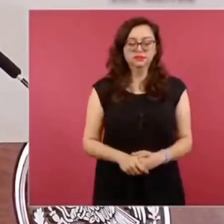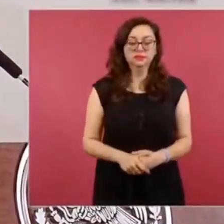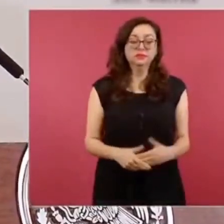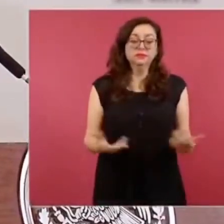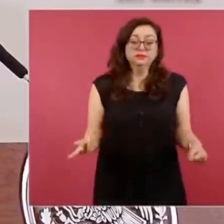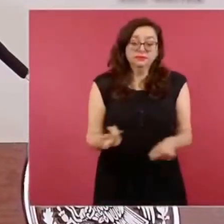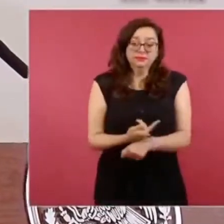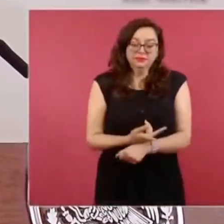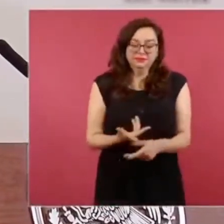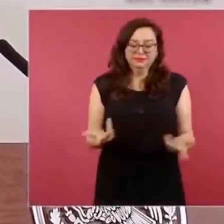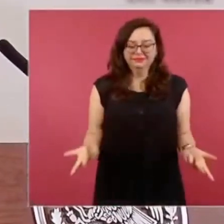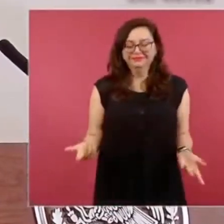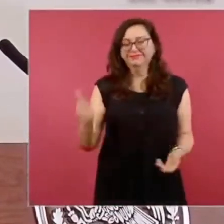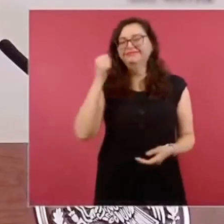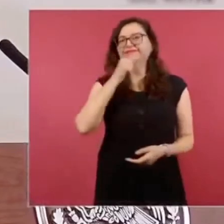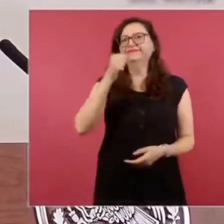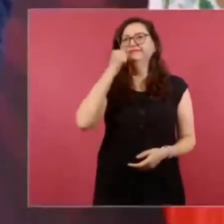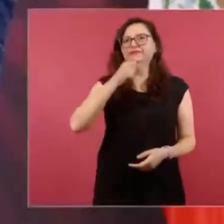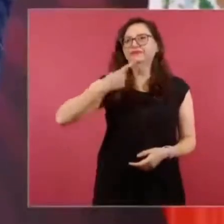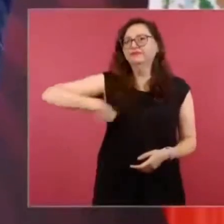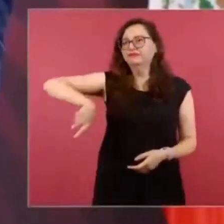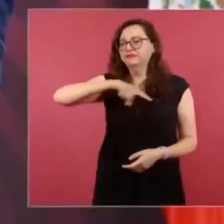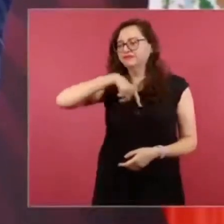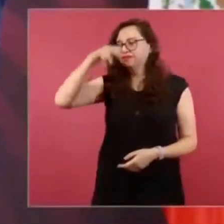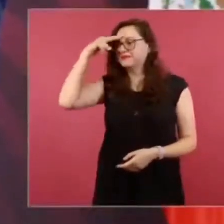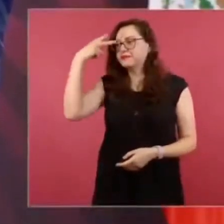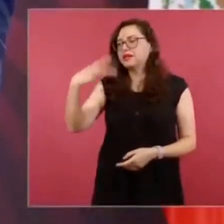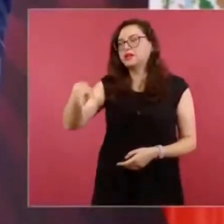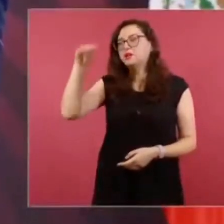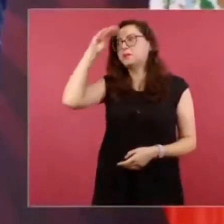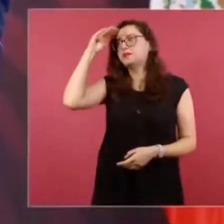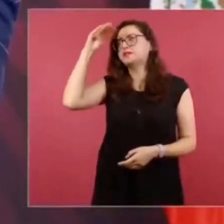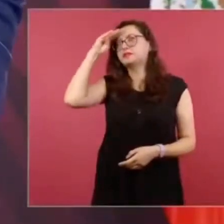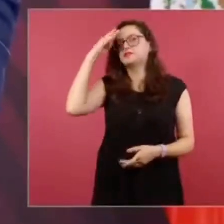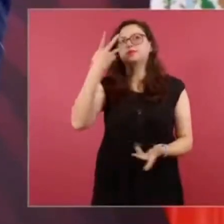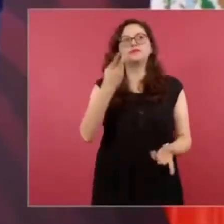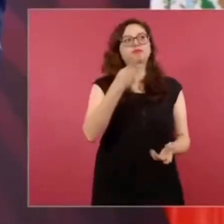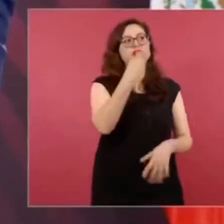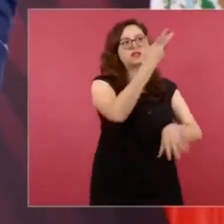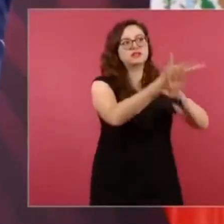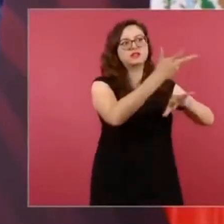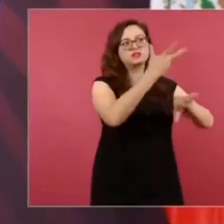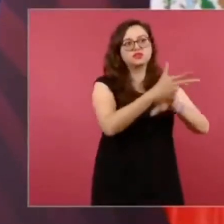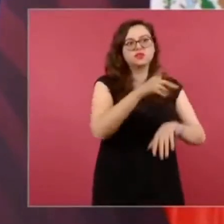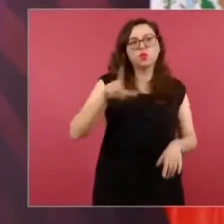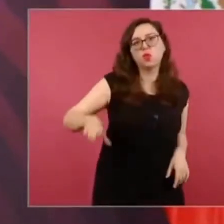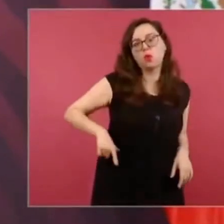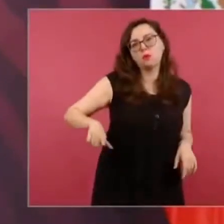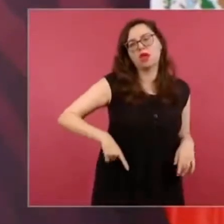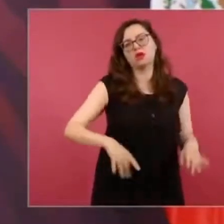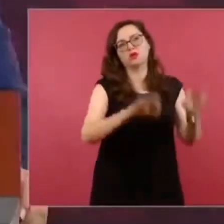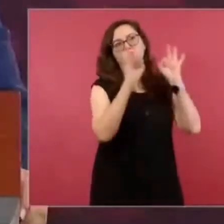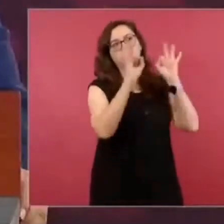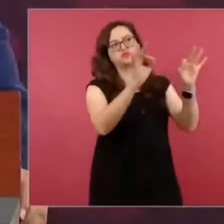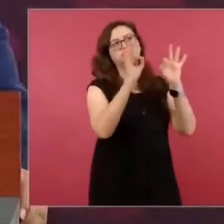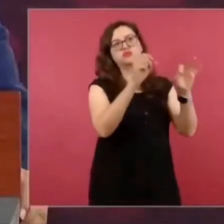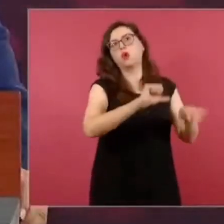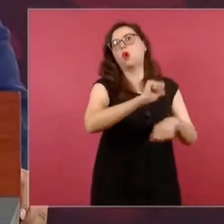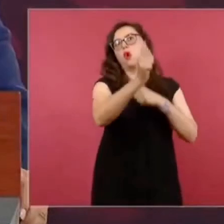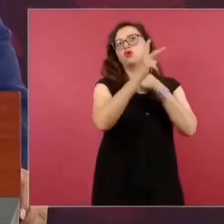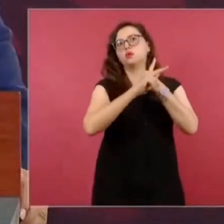de que los funcionarios de Estados Unidos o de otros países son muchos mejores.